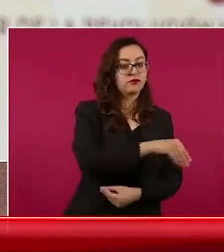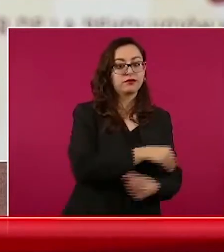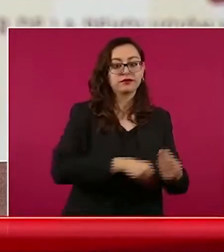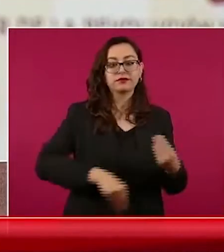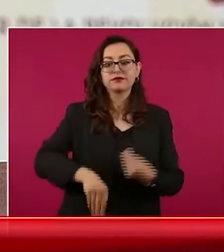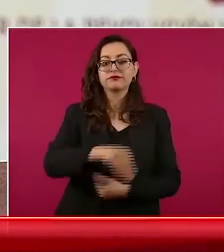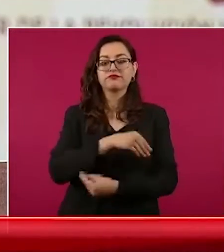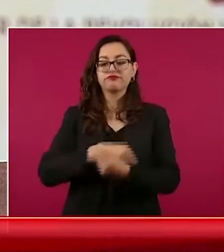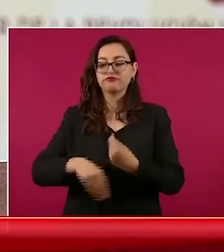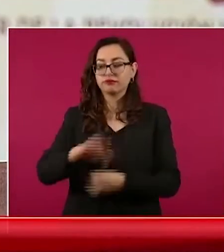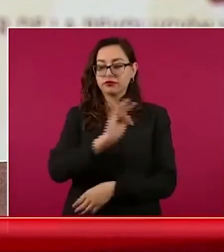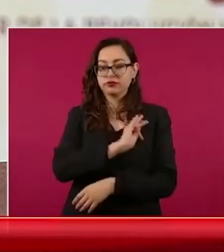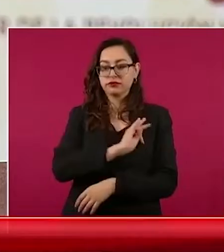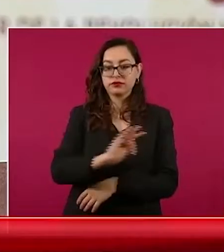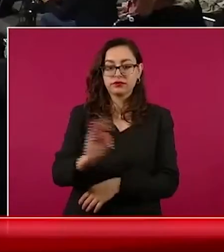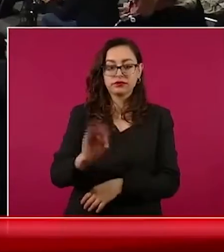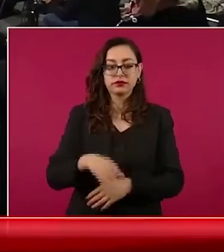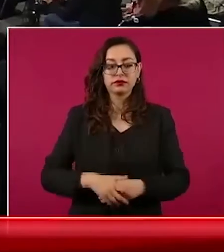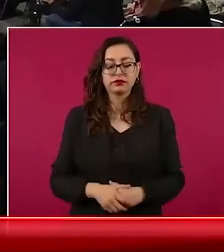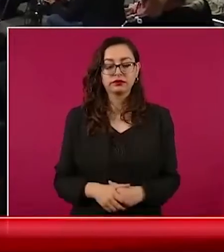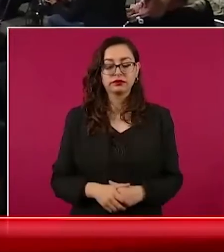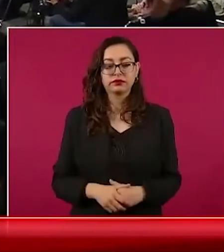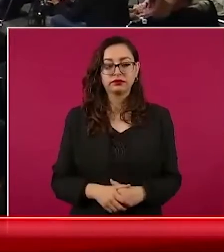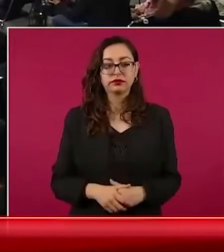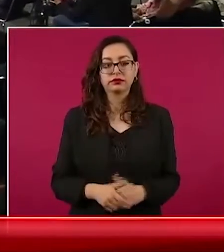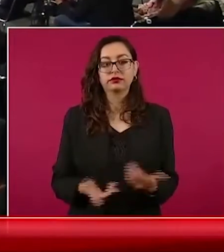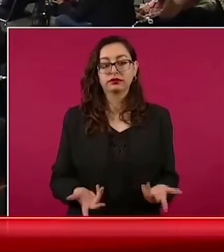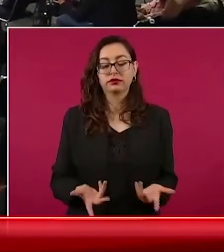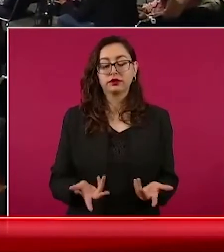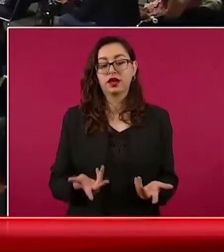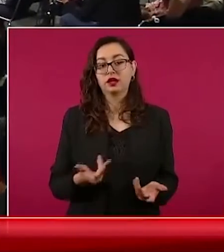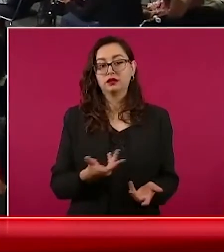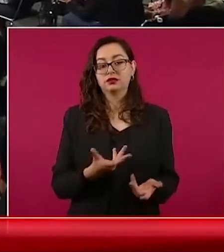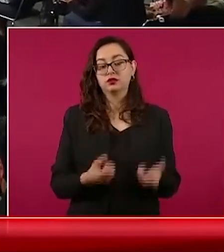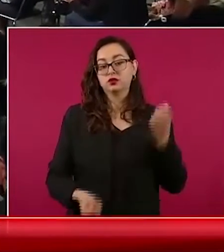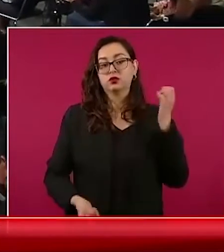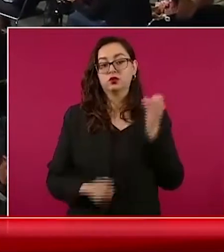Y esto es un sistema distinto.